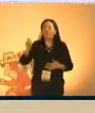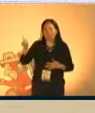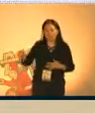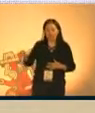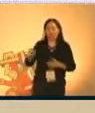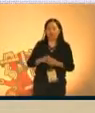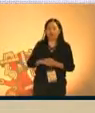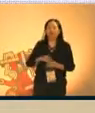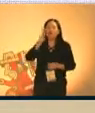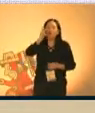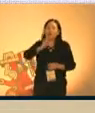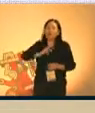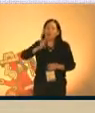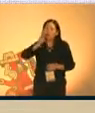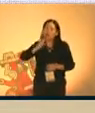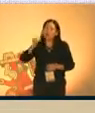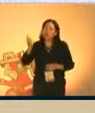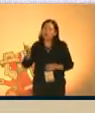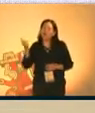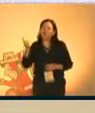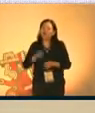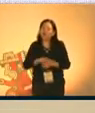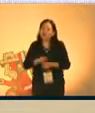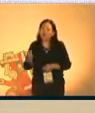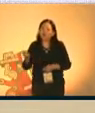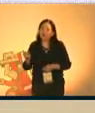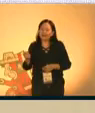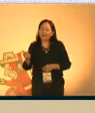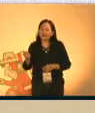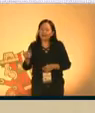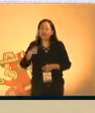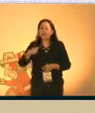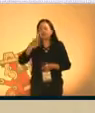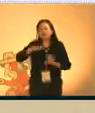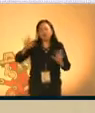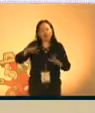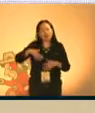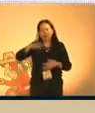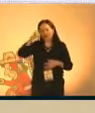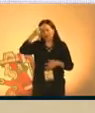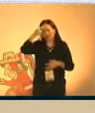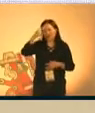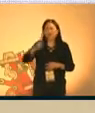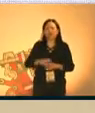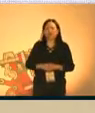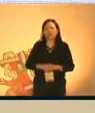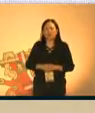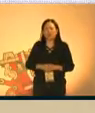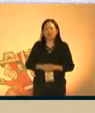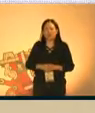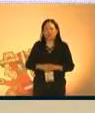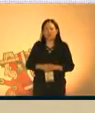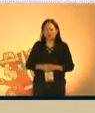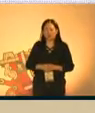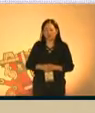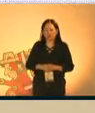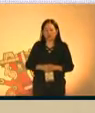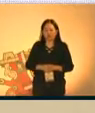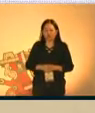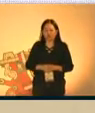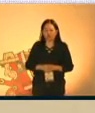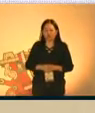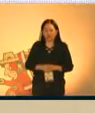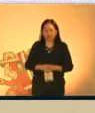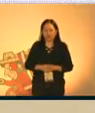lo que hasta entonces intuíamos militar de primer orden el planteamiento de la